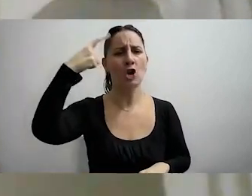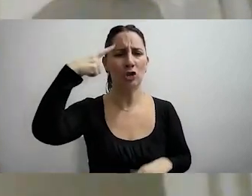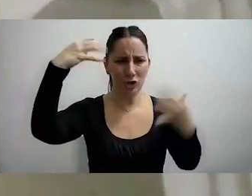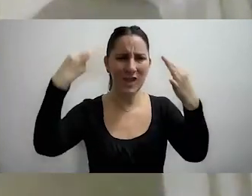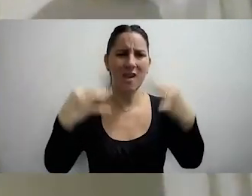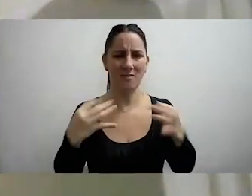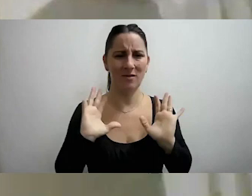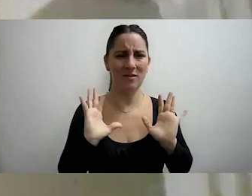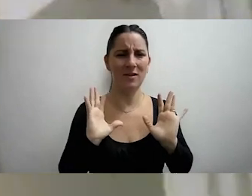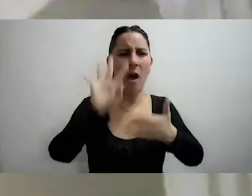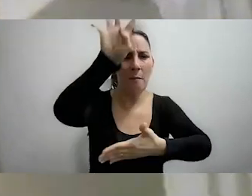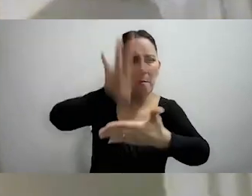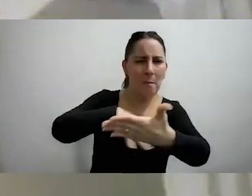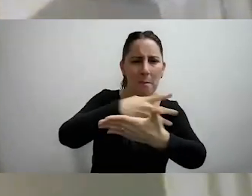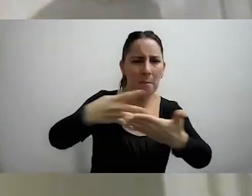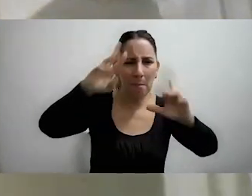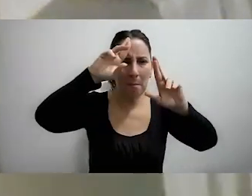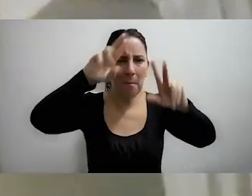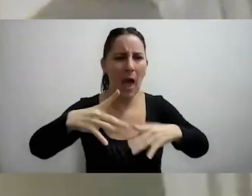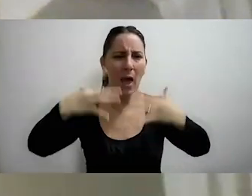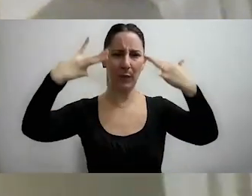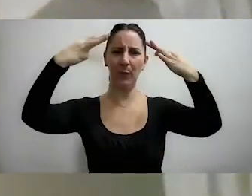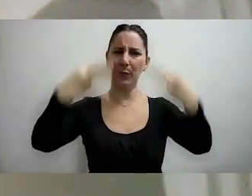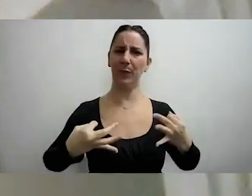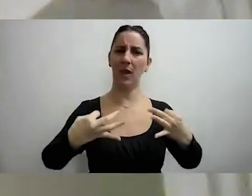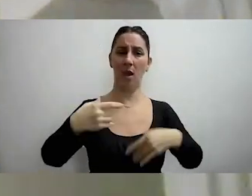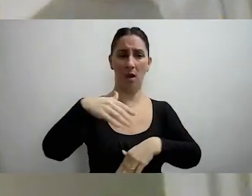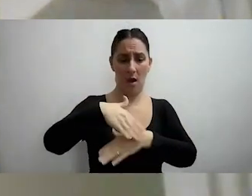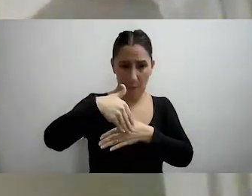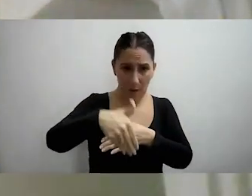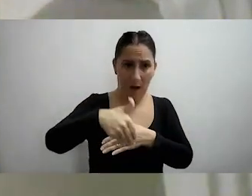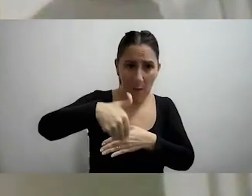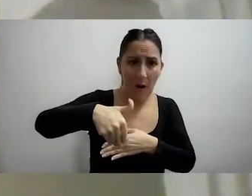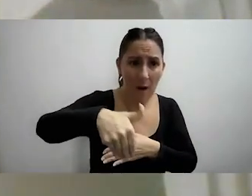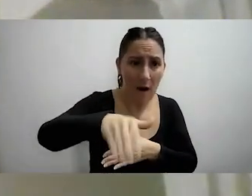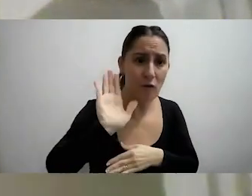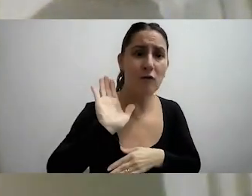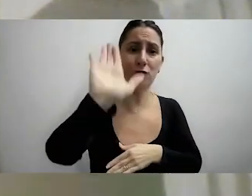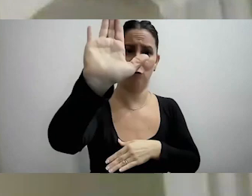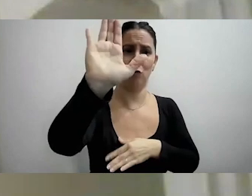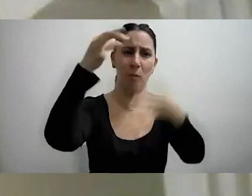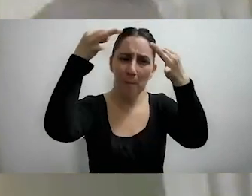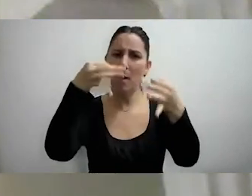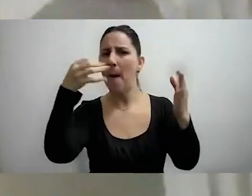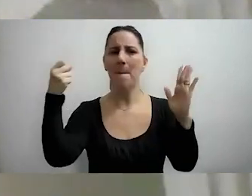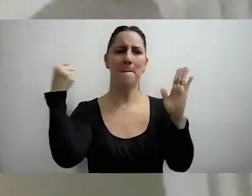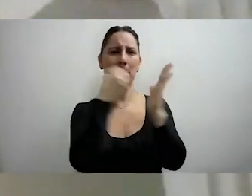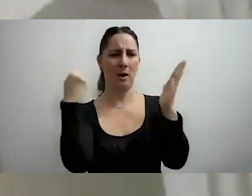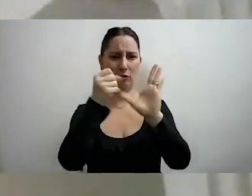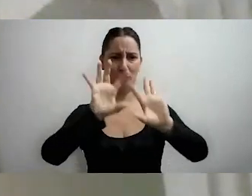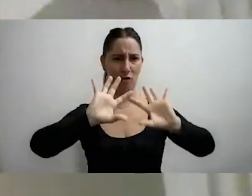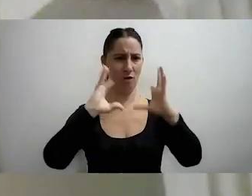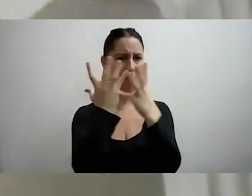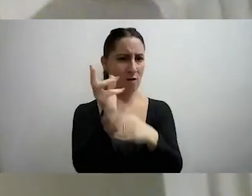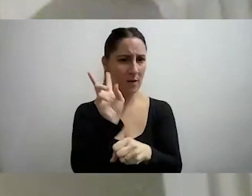una planificación, que haya a corto y largo plazo, obviamente, y cómo nos impacta. Y esto es justamente lo que vos decías, que a veces